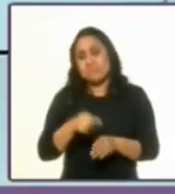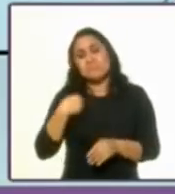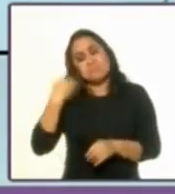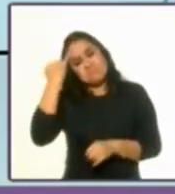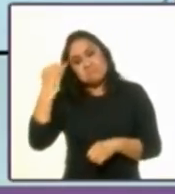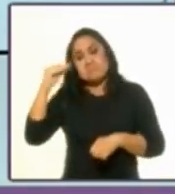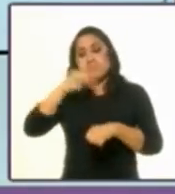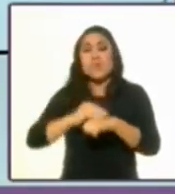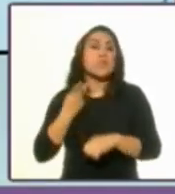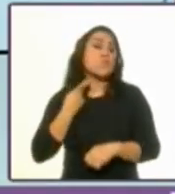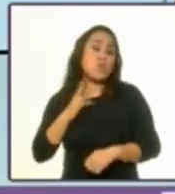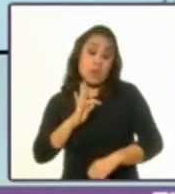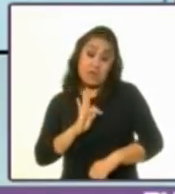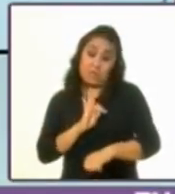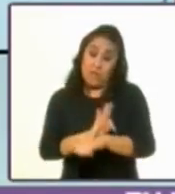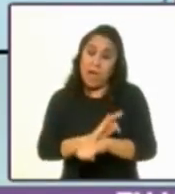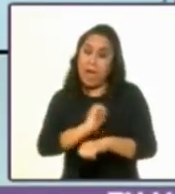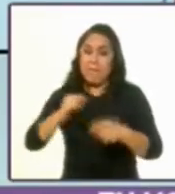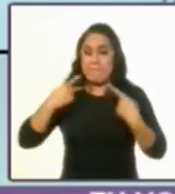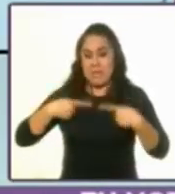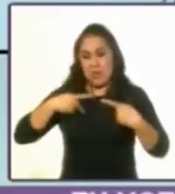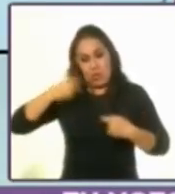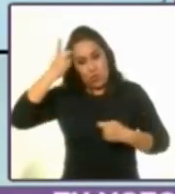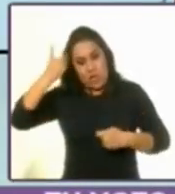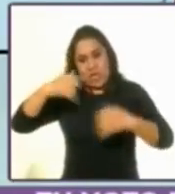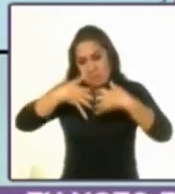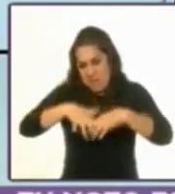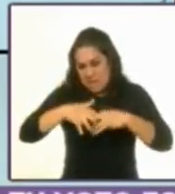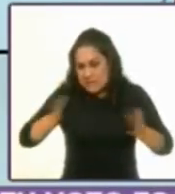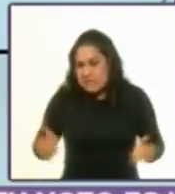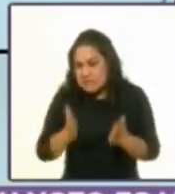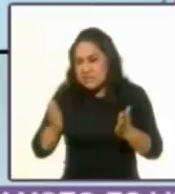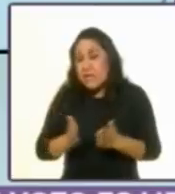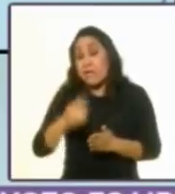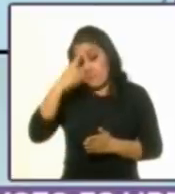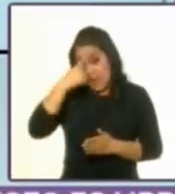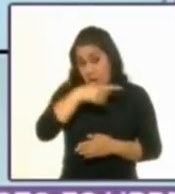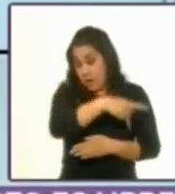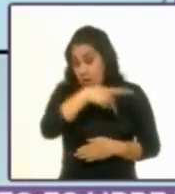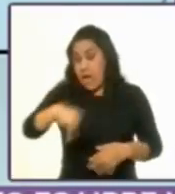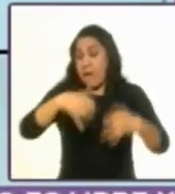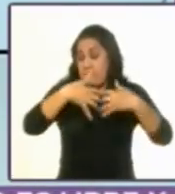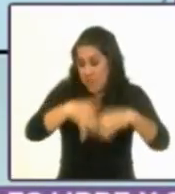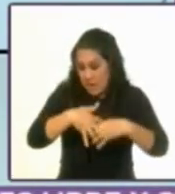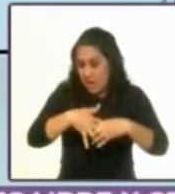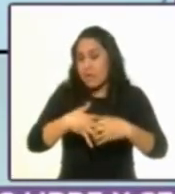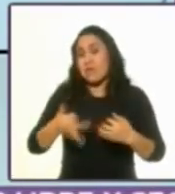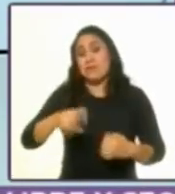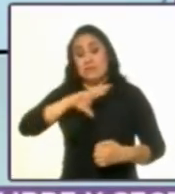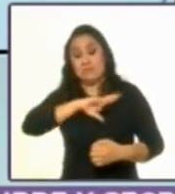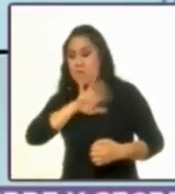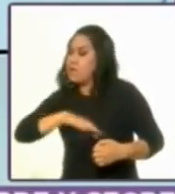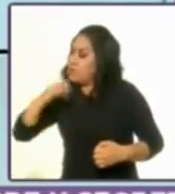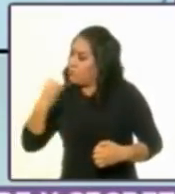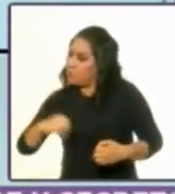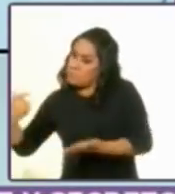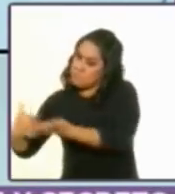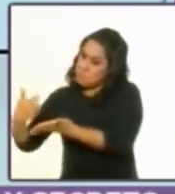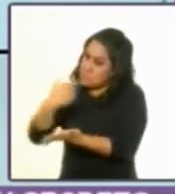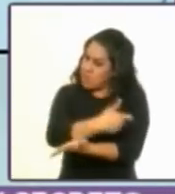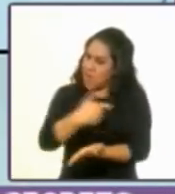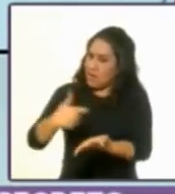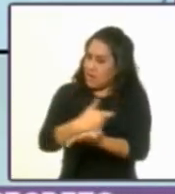procuraduría de defensa del emprendedor para asegurar que las empresas y el sector público le paguen a los emprendedores